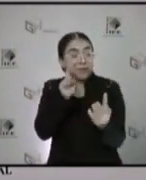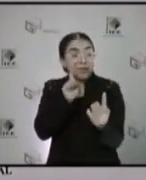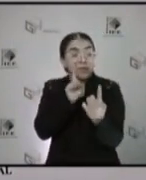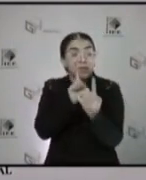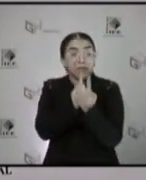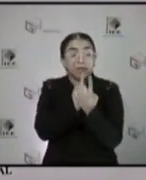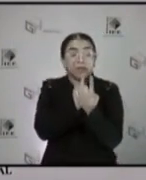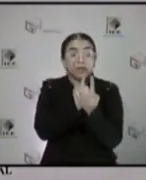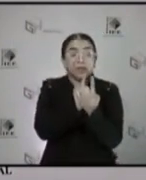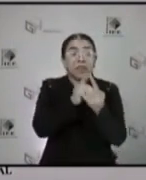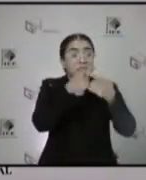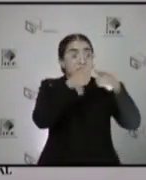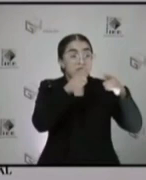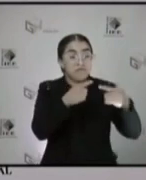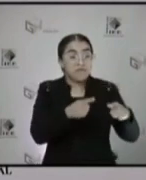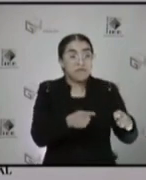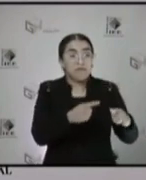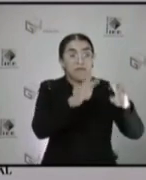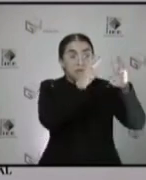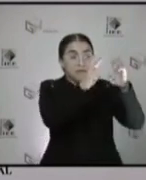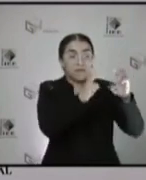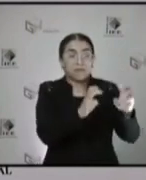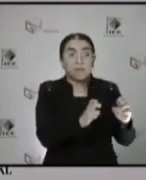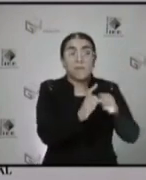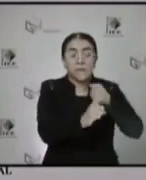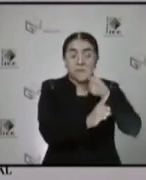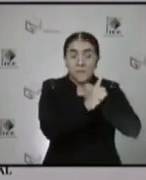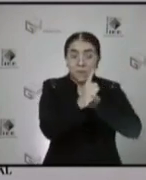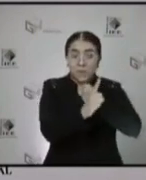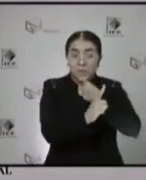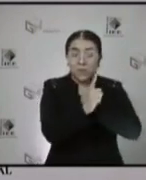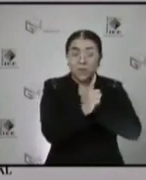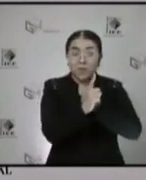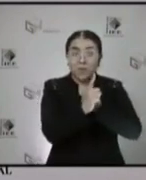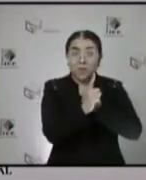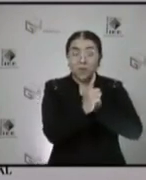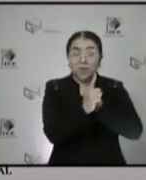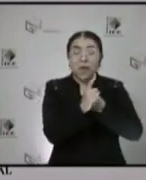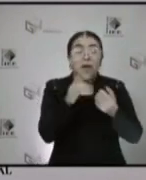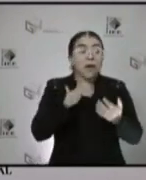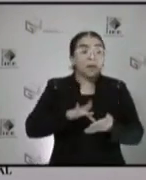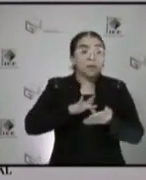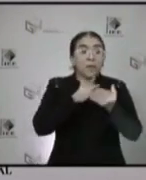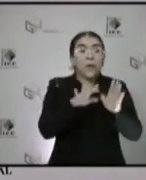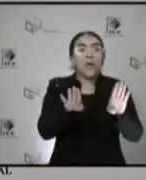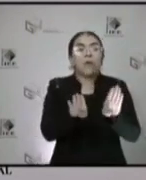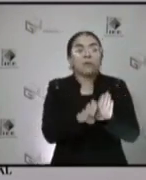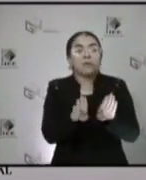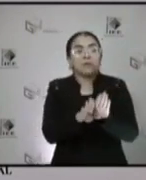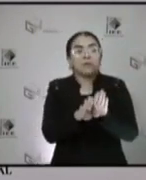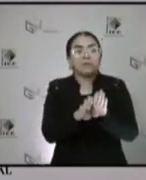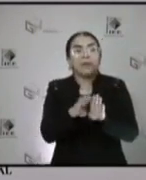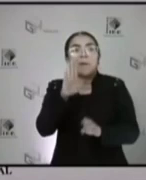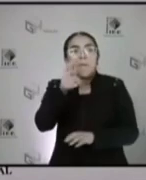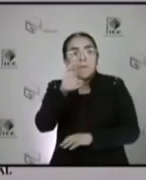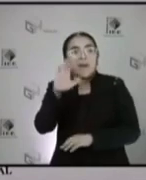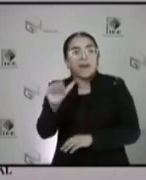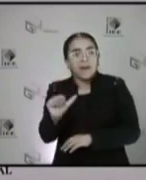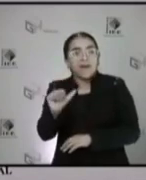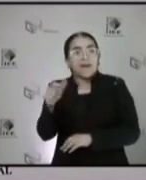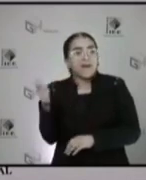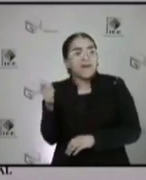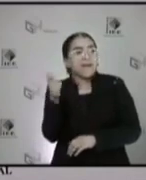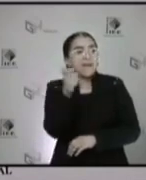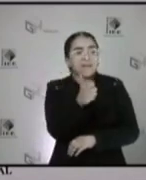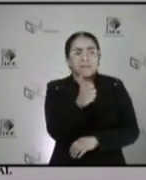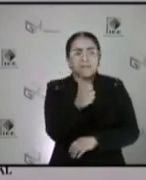manera integral todas sus problemáticas. Los apoyaremos con una verdadera beca del primer empleo, no